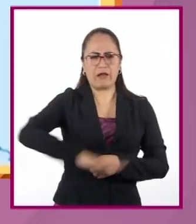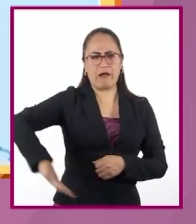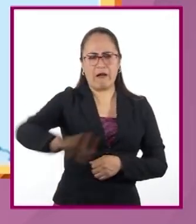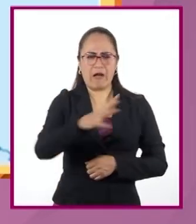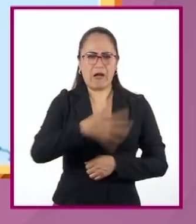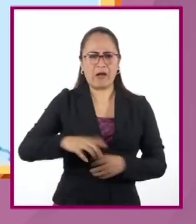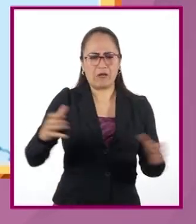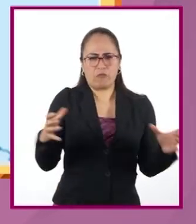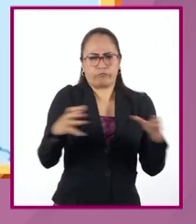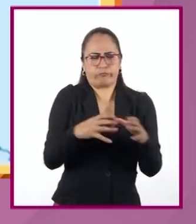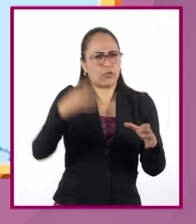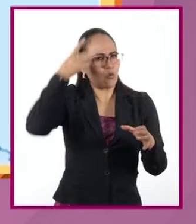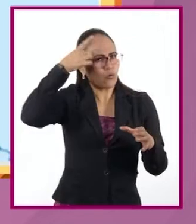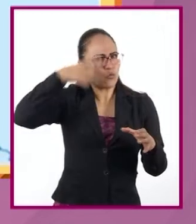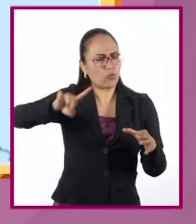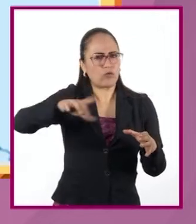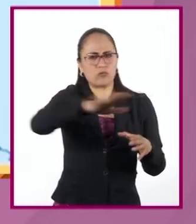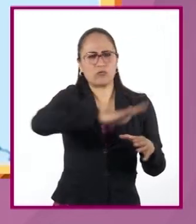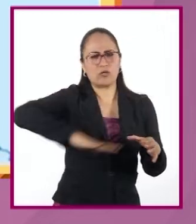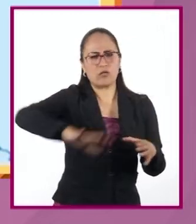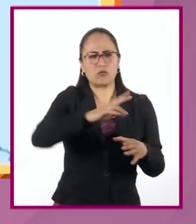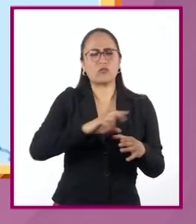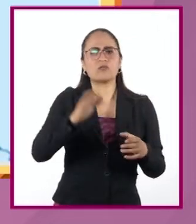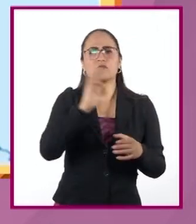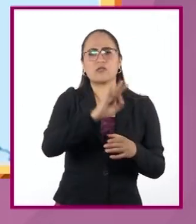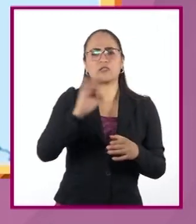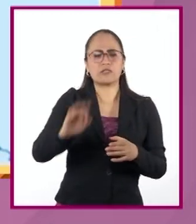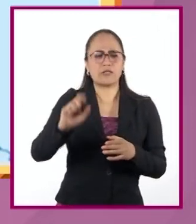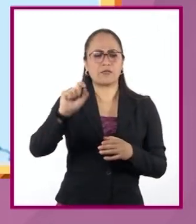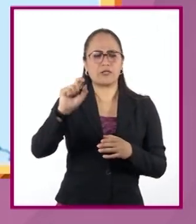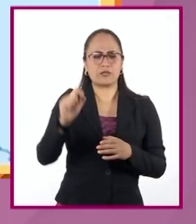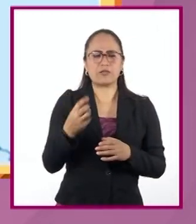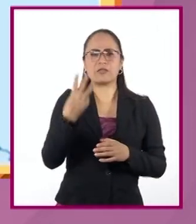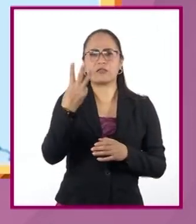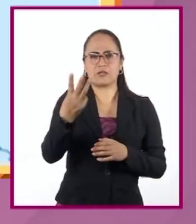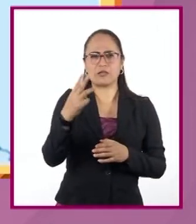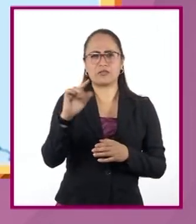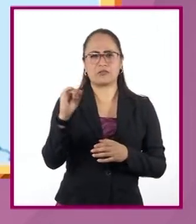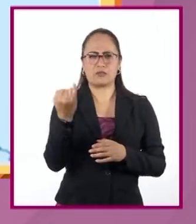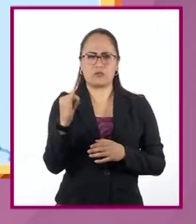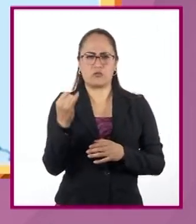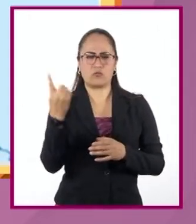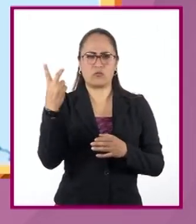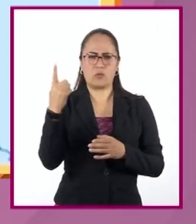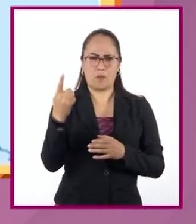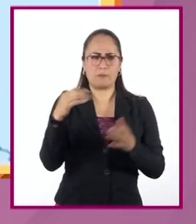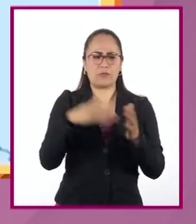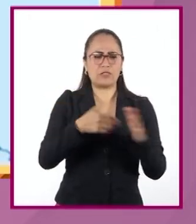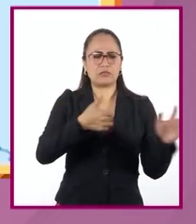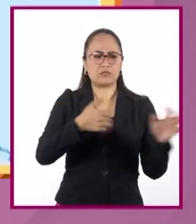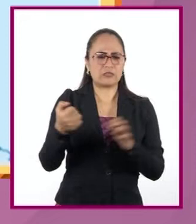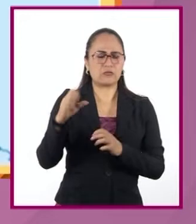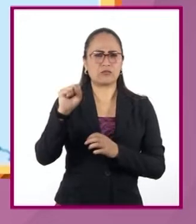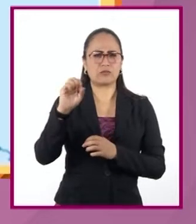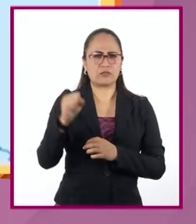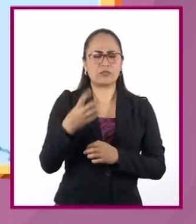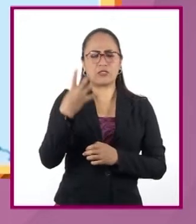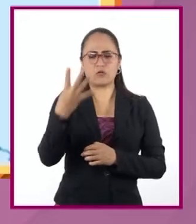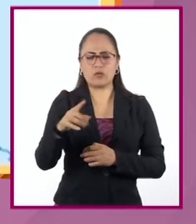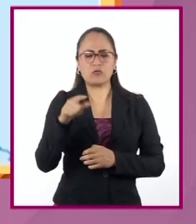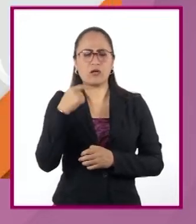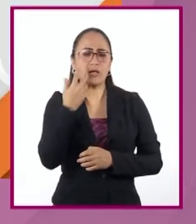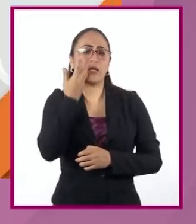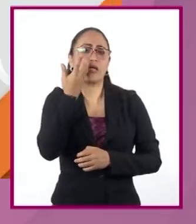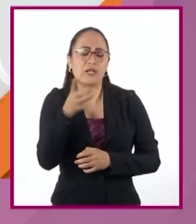privada el 23 de junio de 1664, con el propósito de ganar nuevos